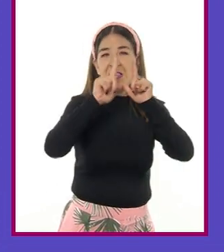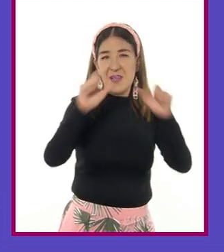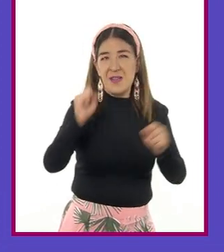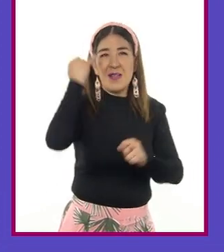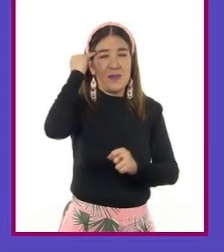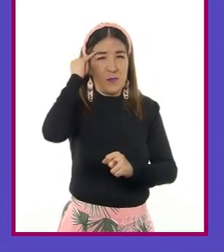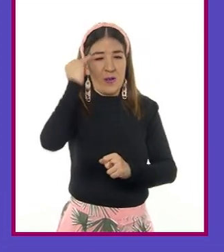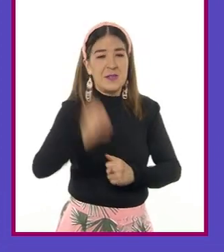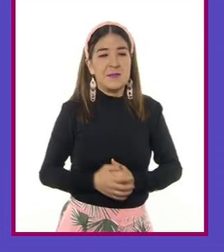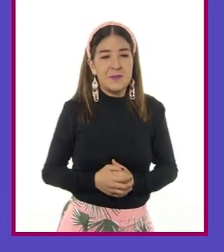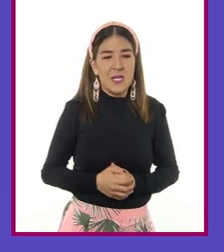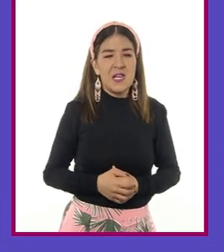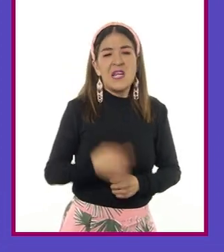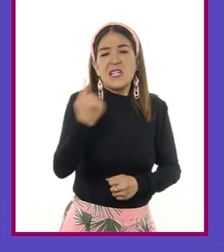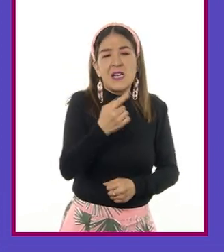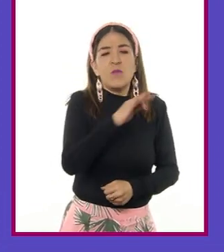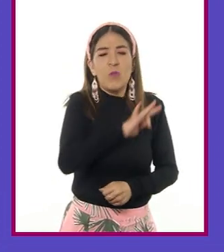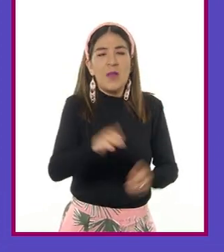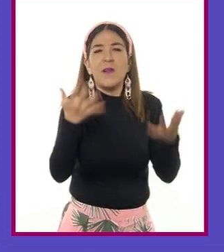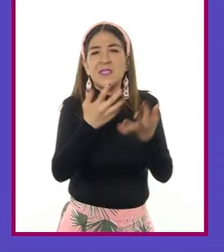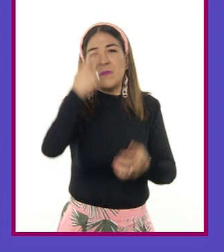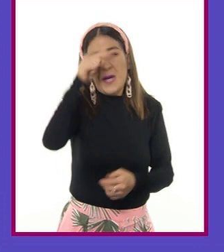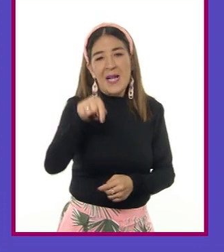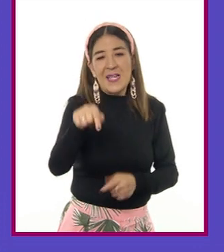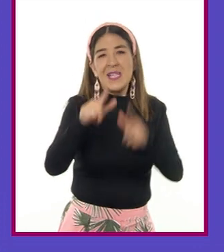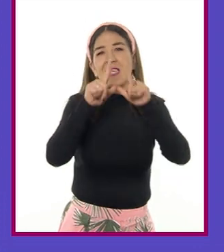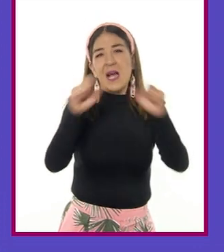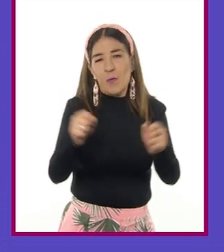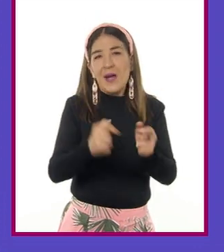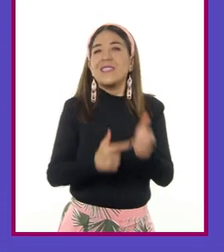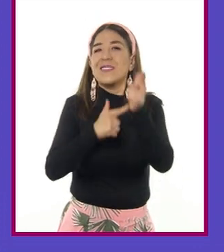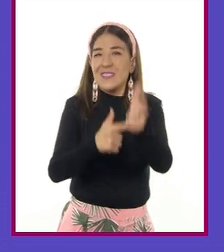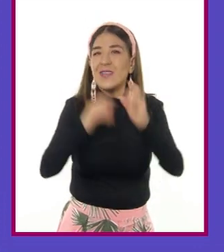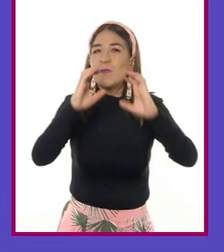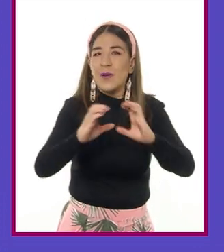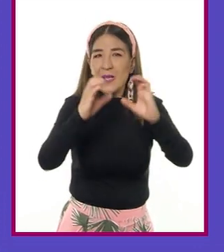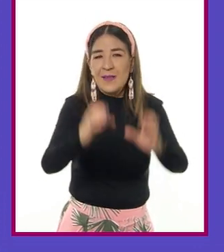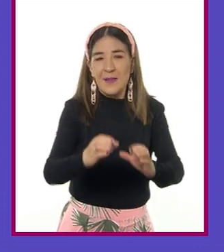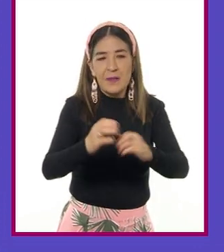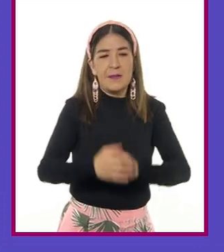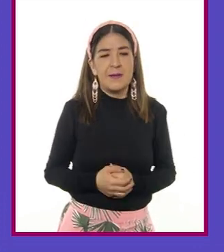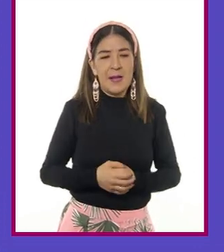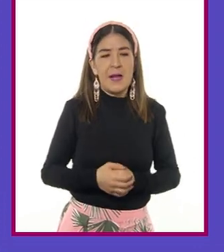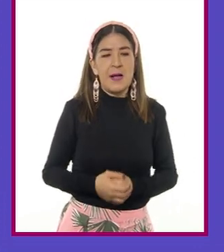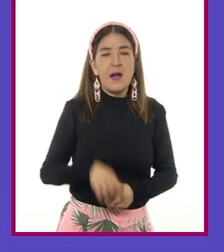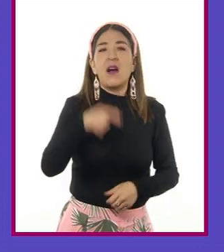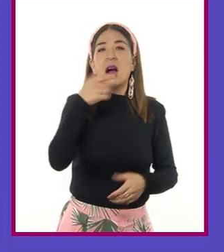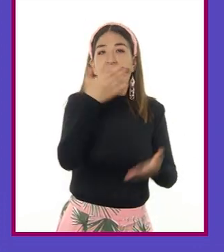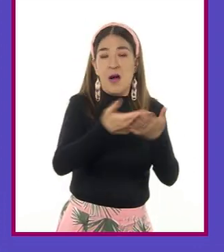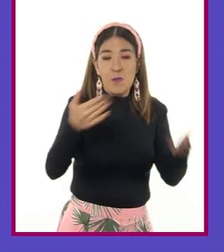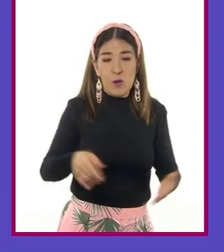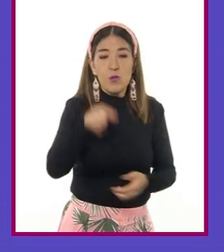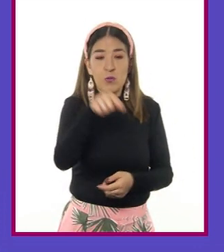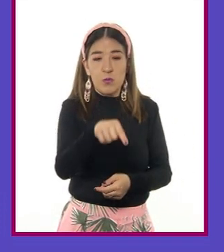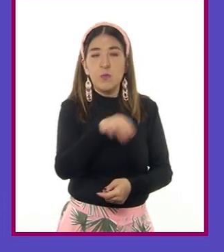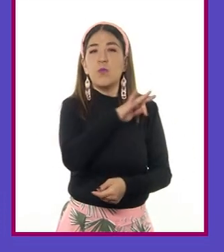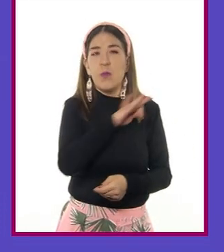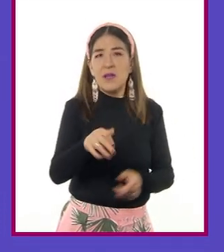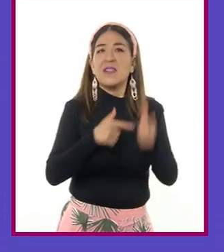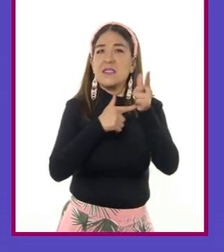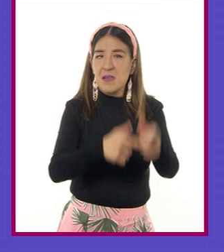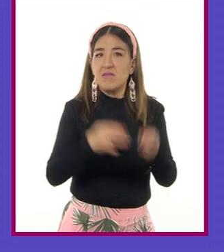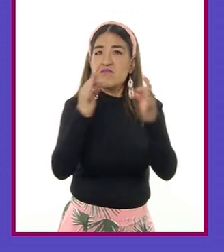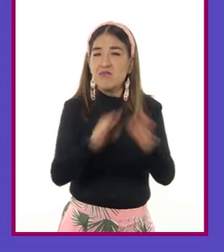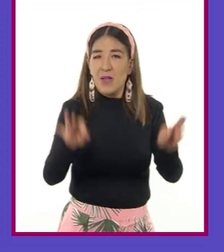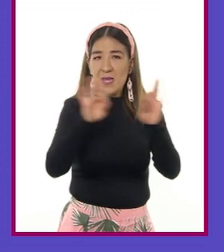que estas lenguas no desaparezcan? En la actualidad, ¿es importante preservar estas lenguas? ¿Qué